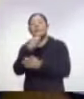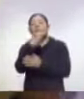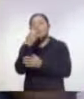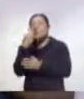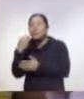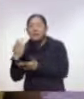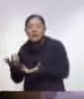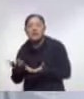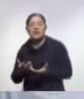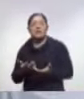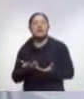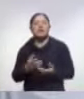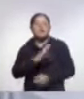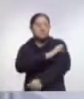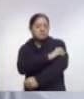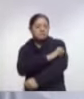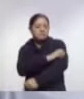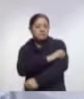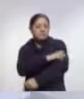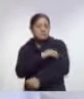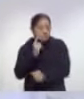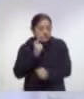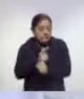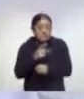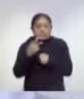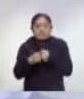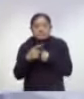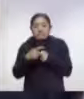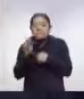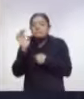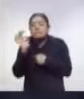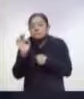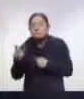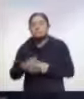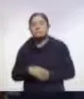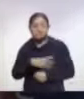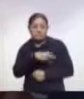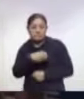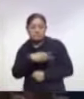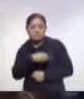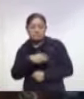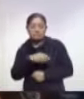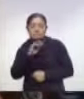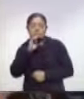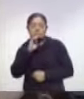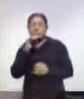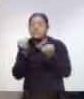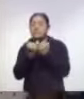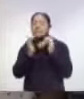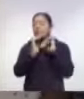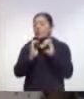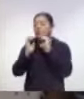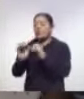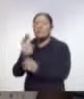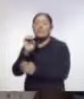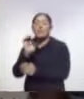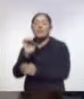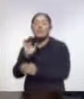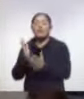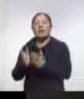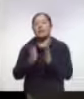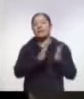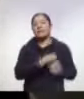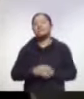embarazada, signos y síntomas de alarma en el embarazo, lactancia materna y cuidados del recién nacido, entre otros. Cabe